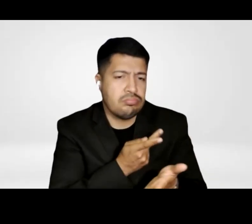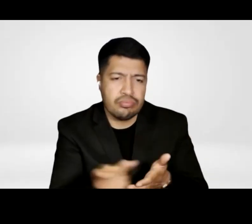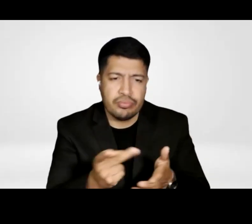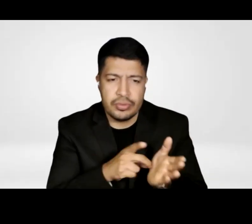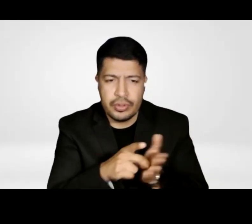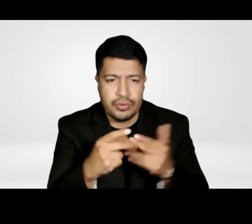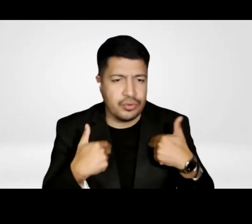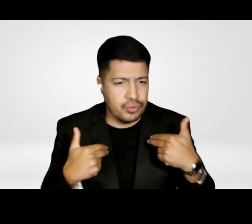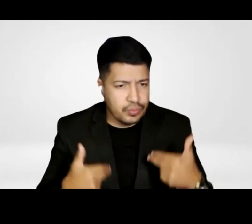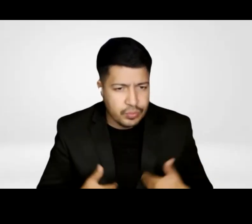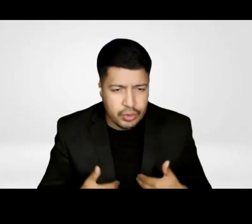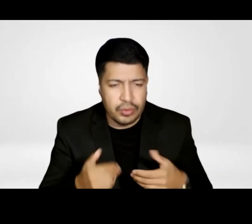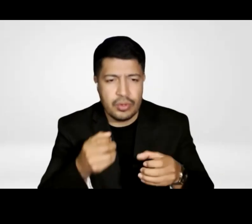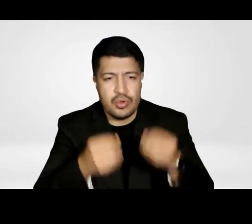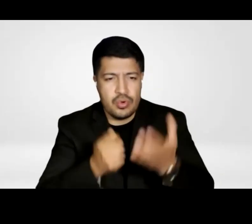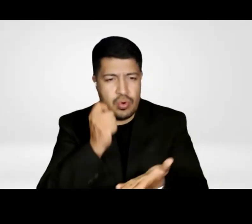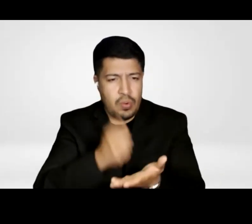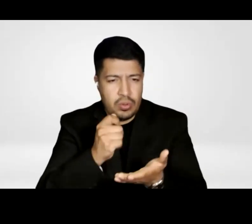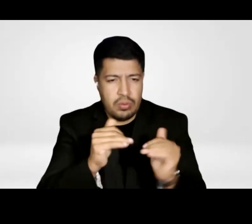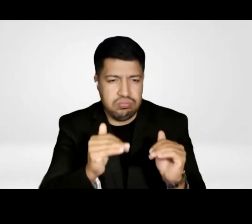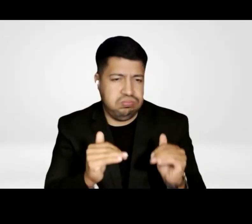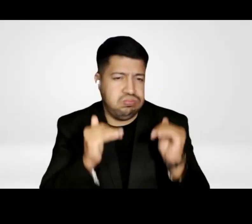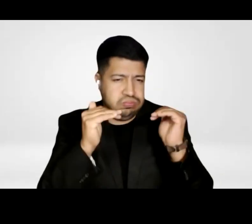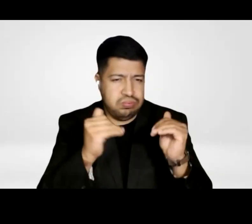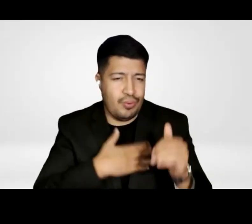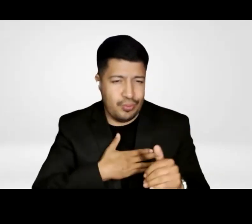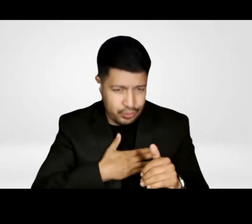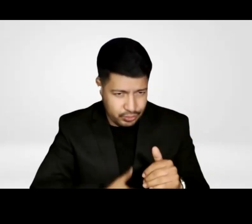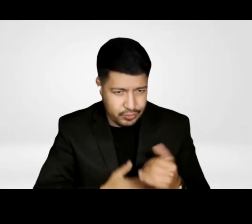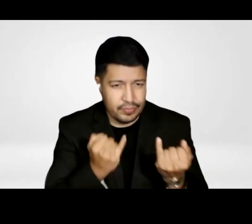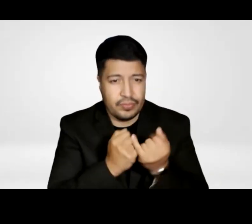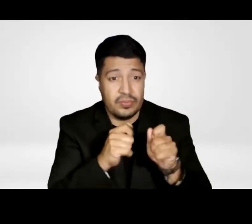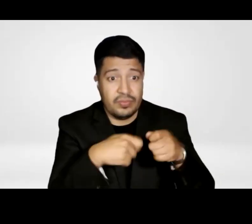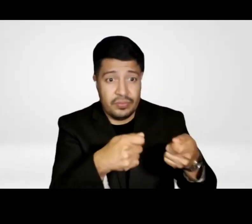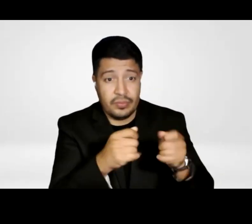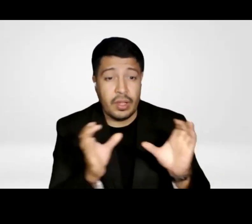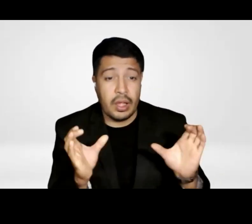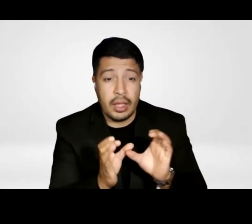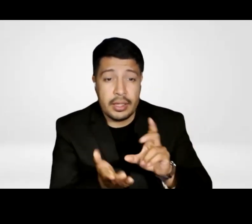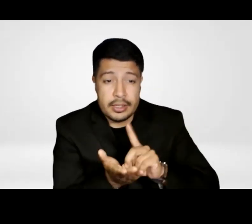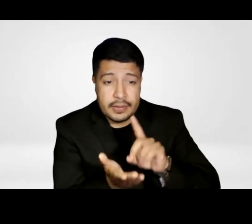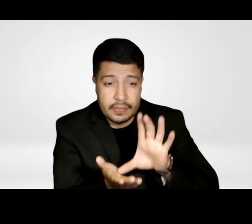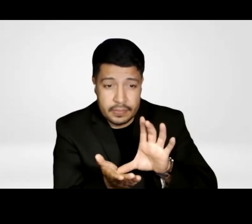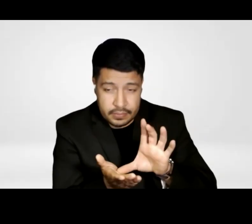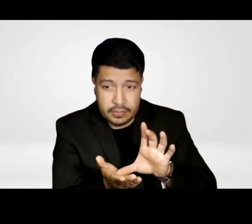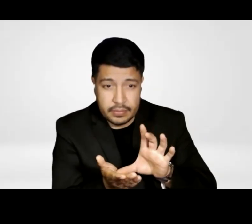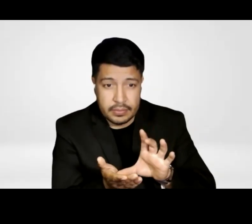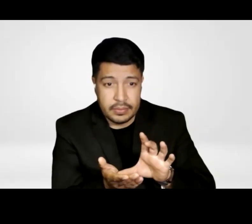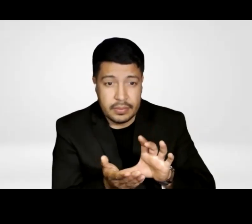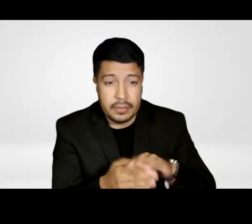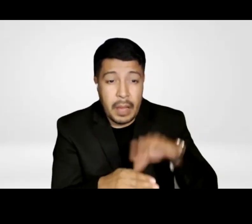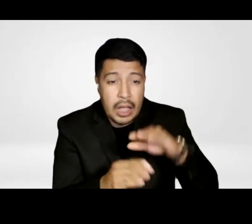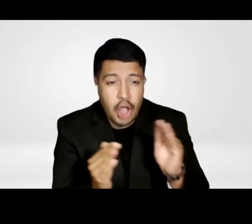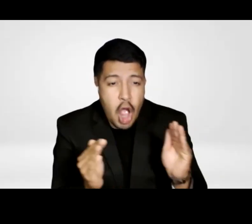Justicia, diplomado en Neurodesarrollo y Estimulación Temprana. Es certificada en discapacidad en la primera infancia, promotor del